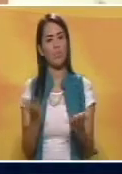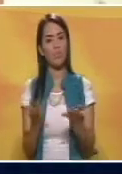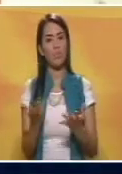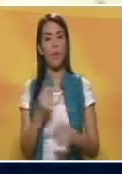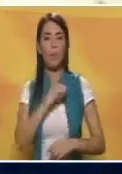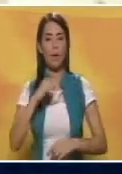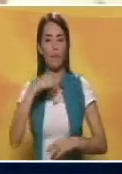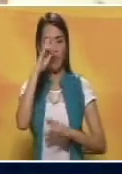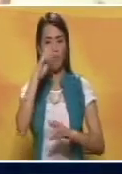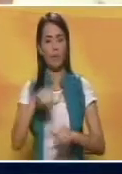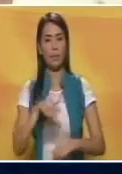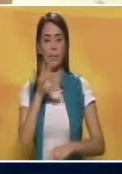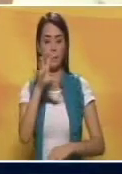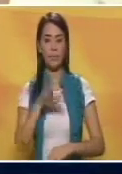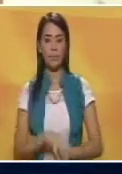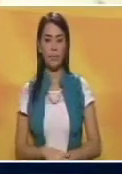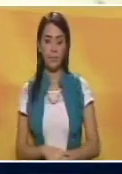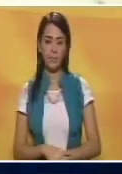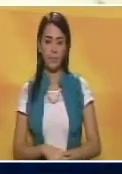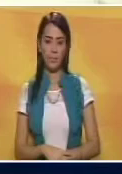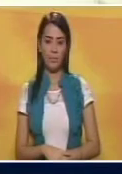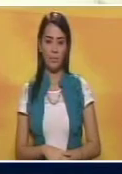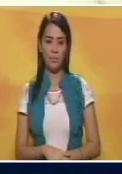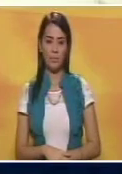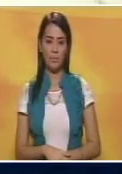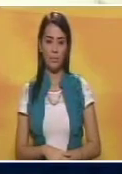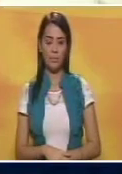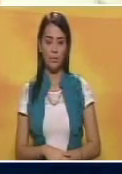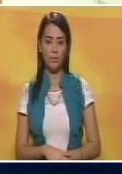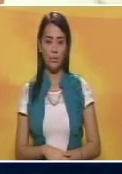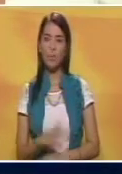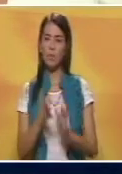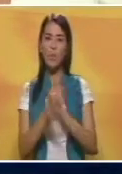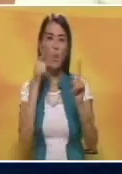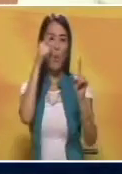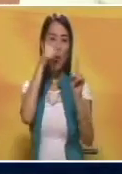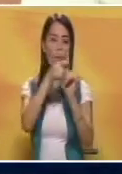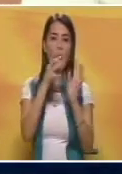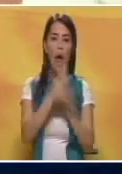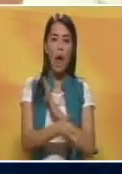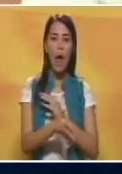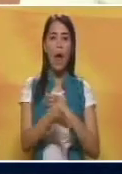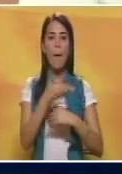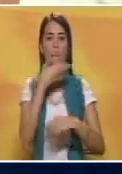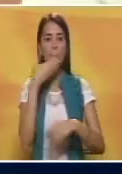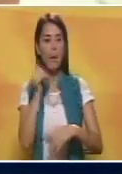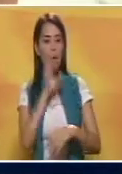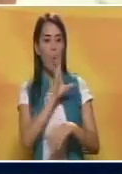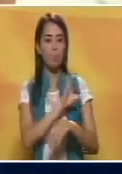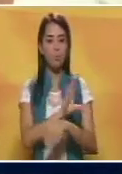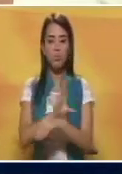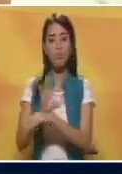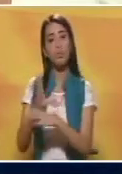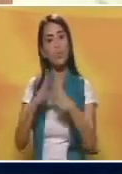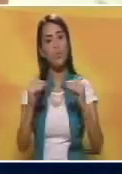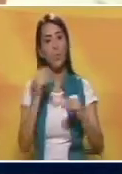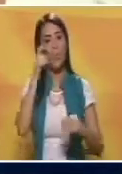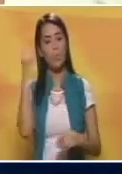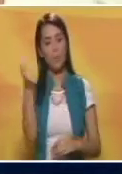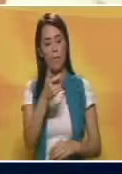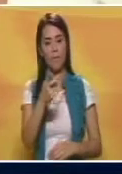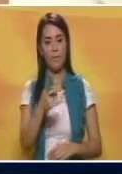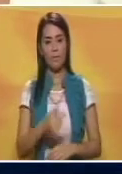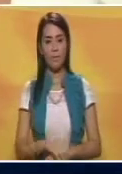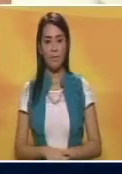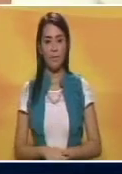de nuestra paz enmarcado y enlutados en el bienestar del pueblo de venezuela para desarrollar una